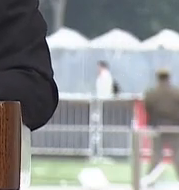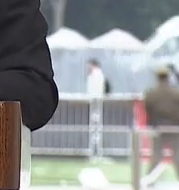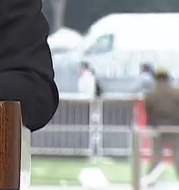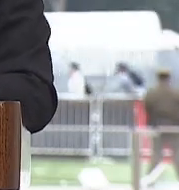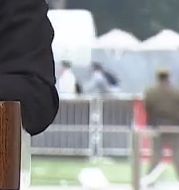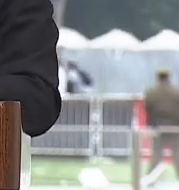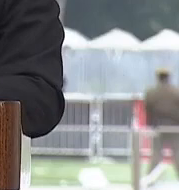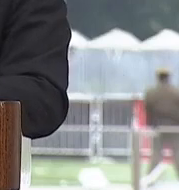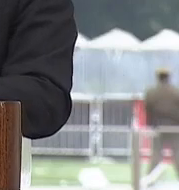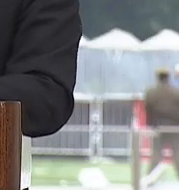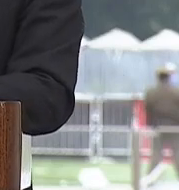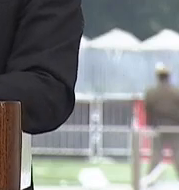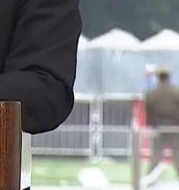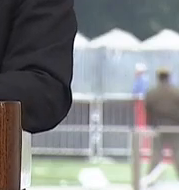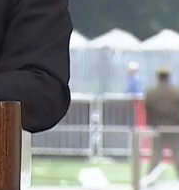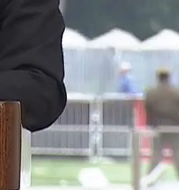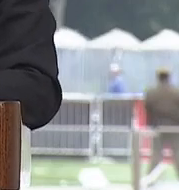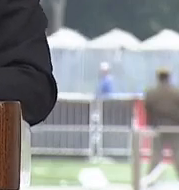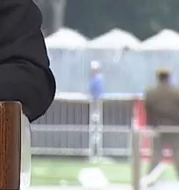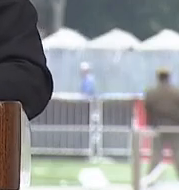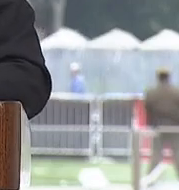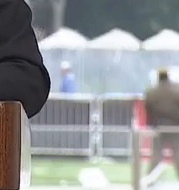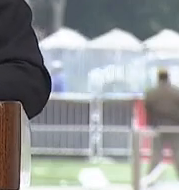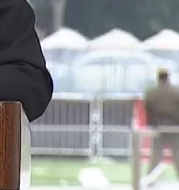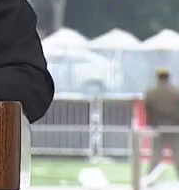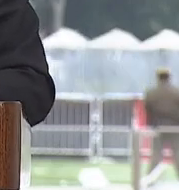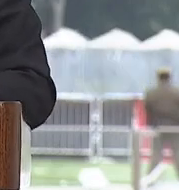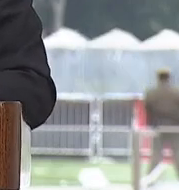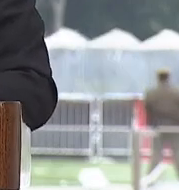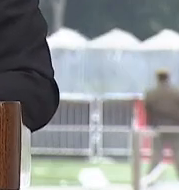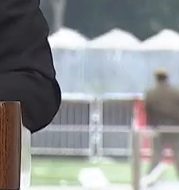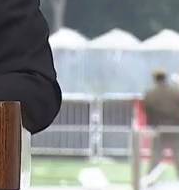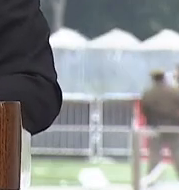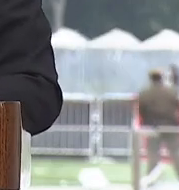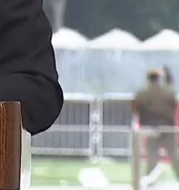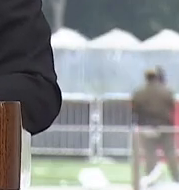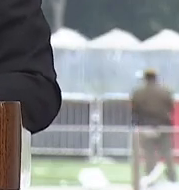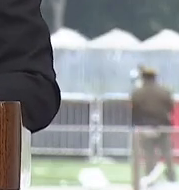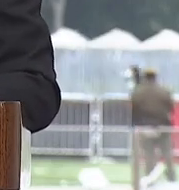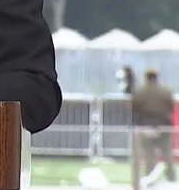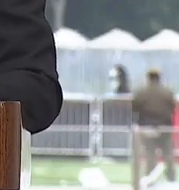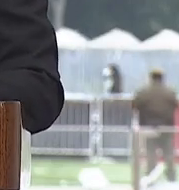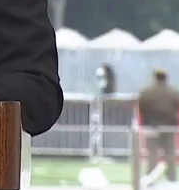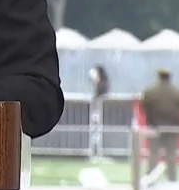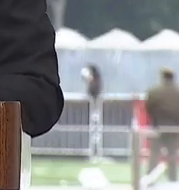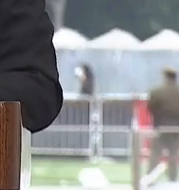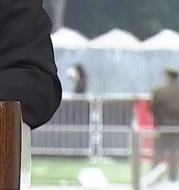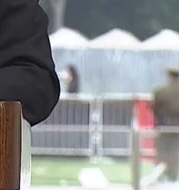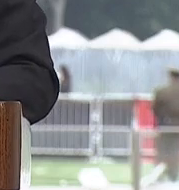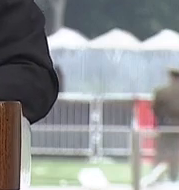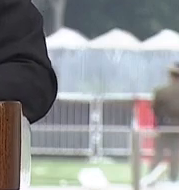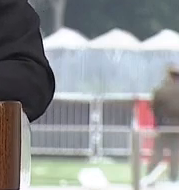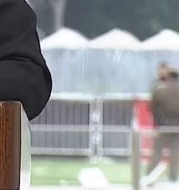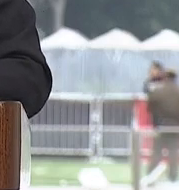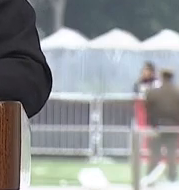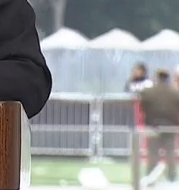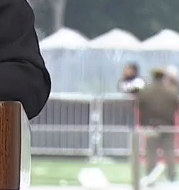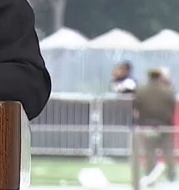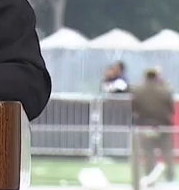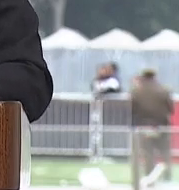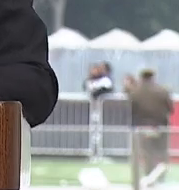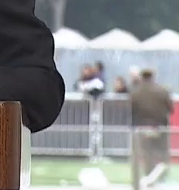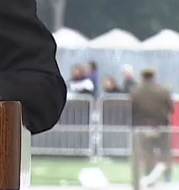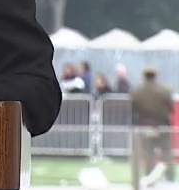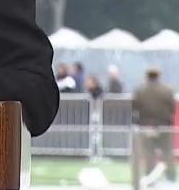a lo que la ciudadanía quiere. Es por eso que dice el presidente justamente que se buscan cambios, pero con responsabilidad, que lo ha dicho ya también en varias ocasiones